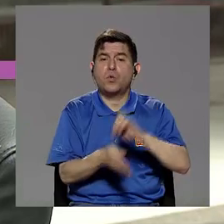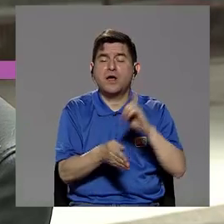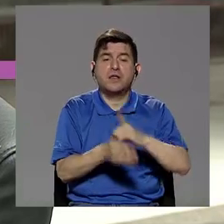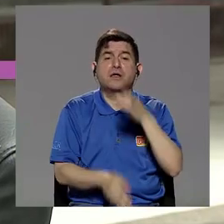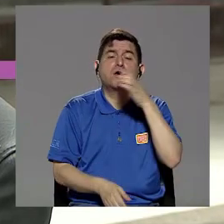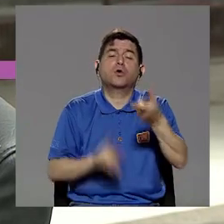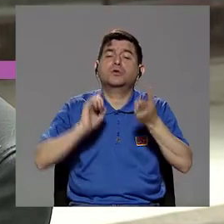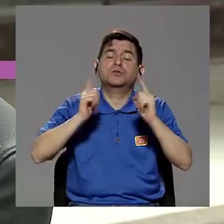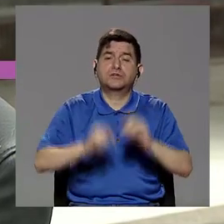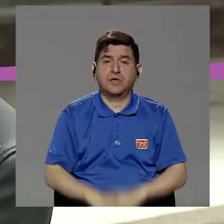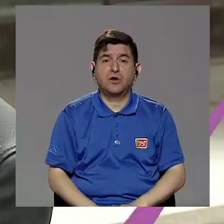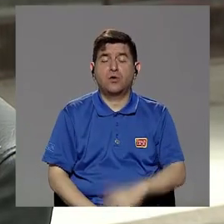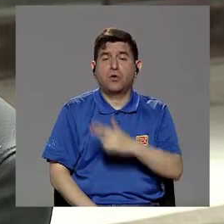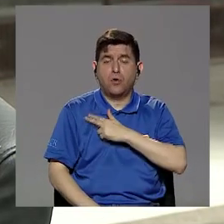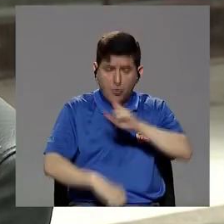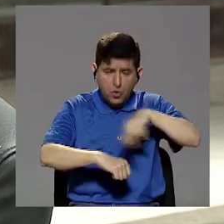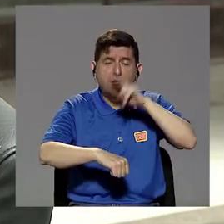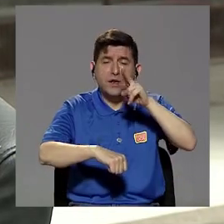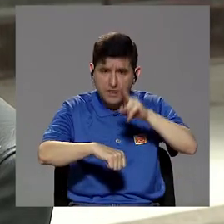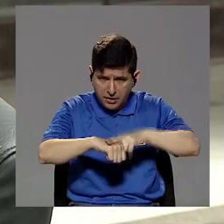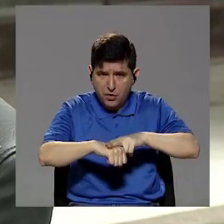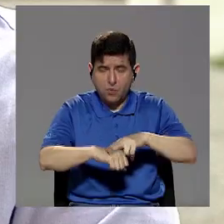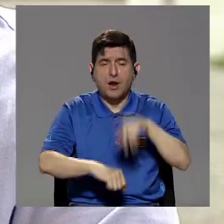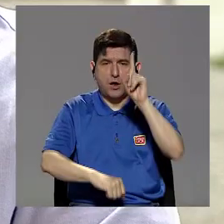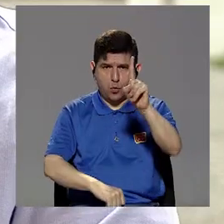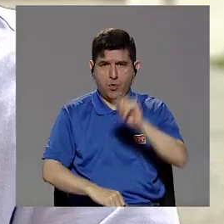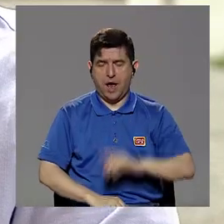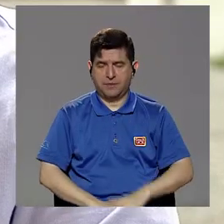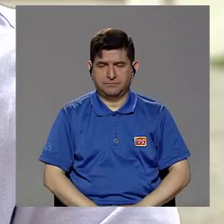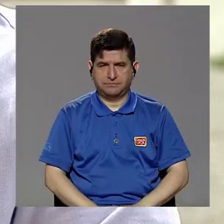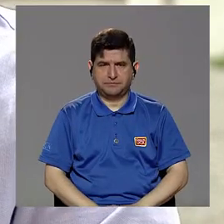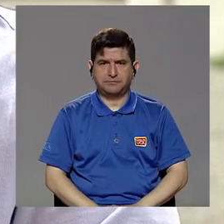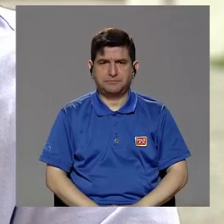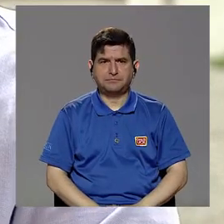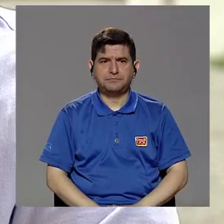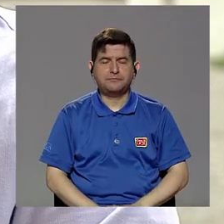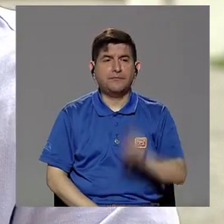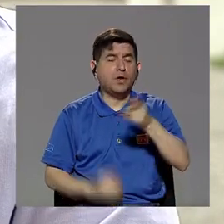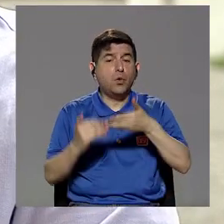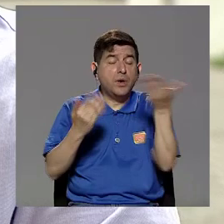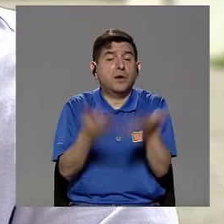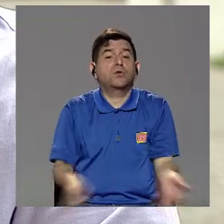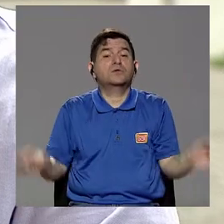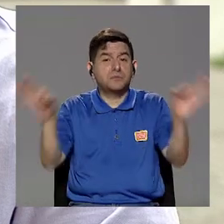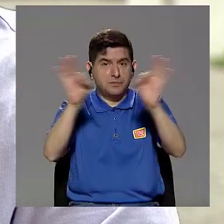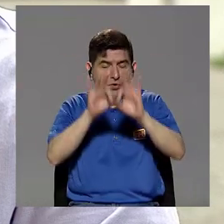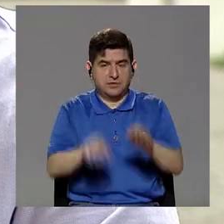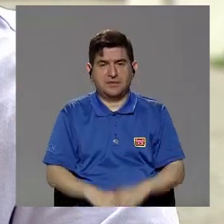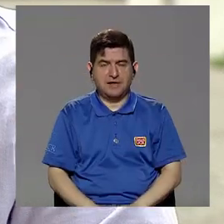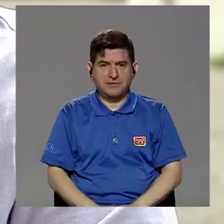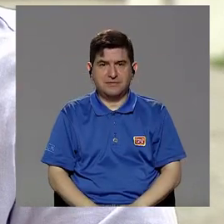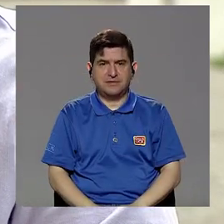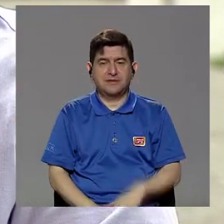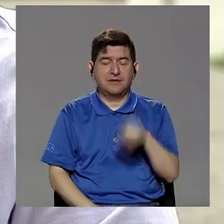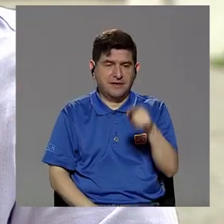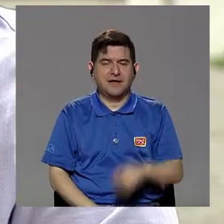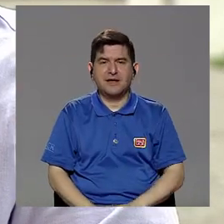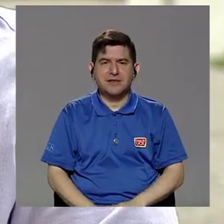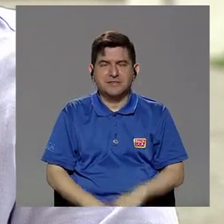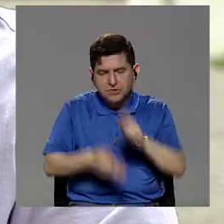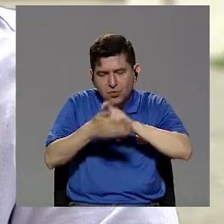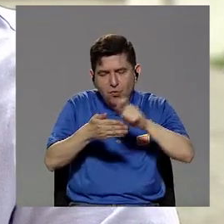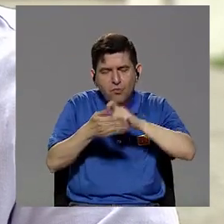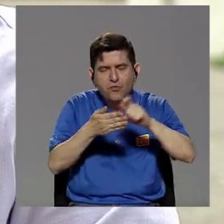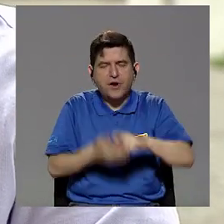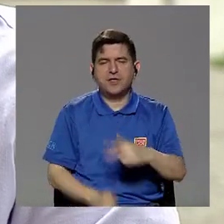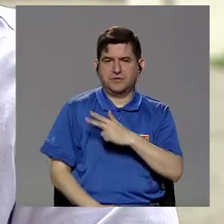¿cuáles serían como las recomendaciones? Orinar frecuentemente, o sea, esa es una. Hay una cosa muy importante que nosotros le llamamos el diario